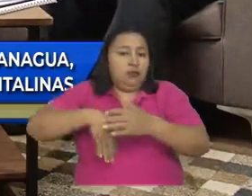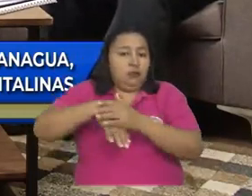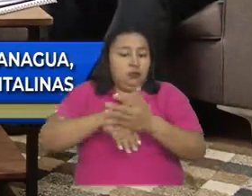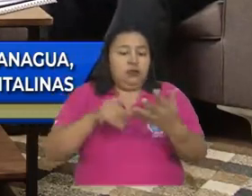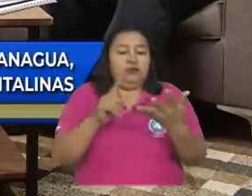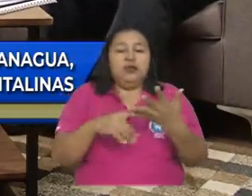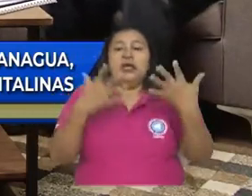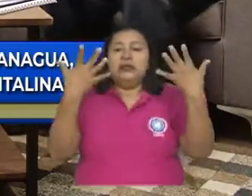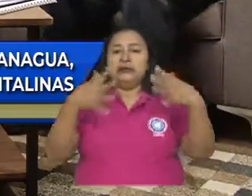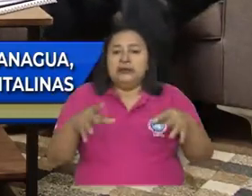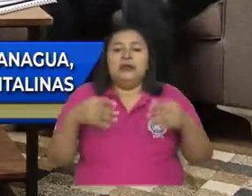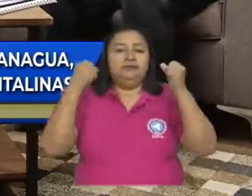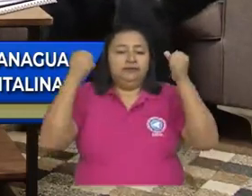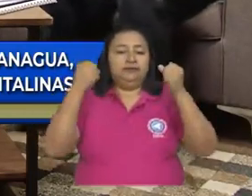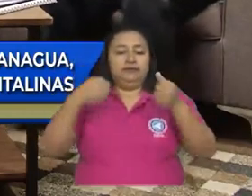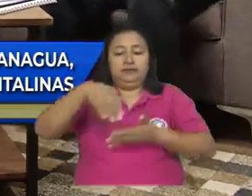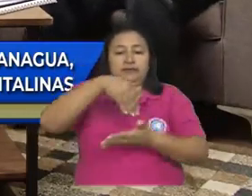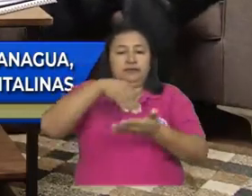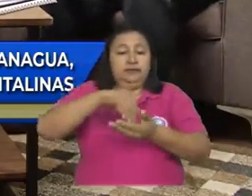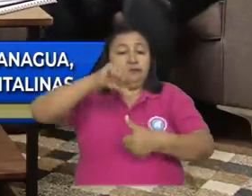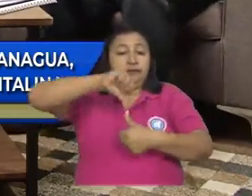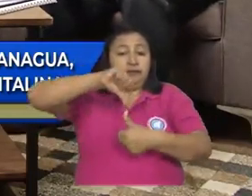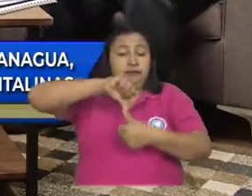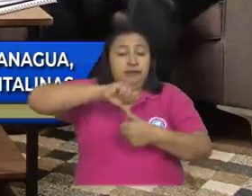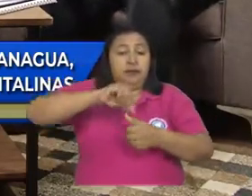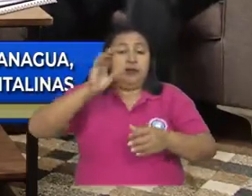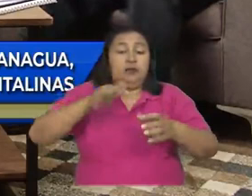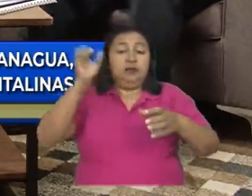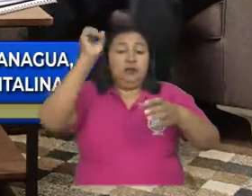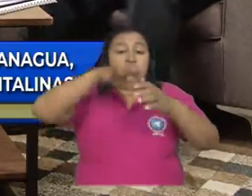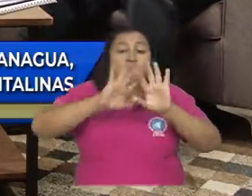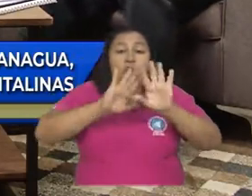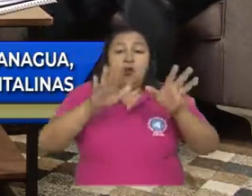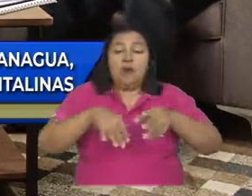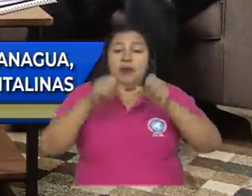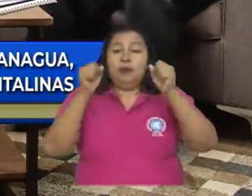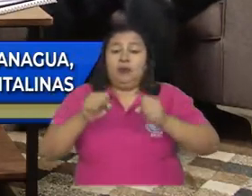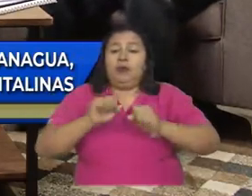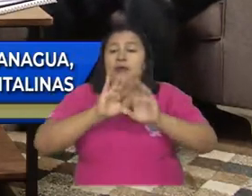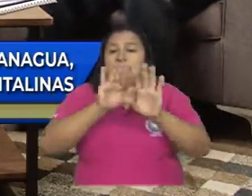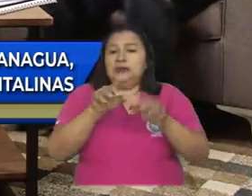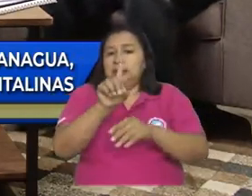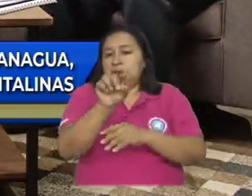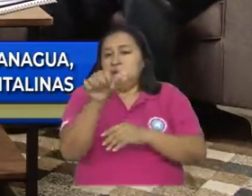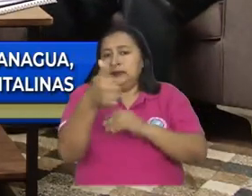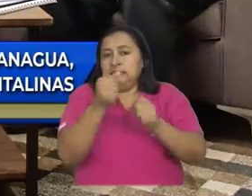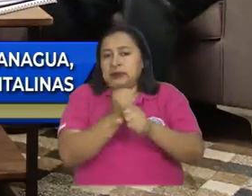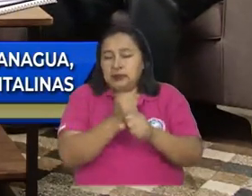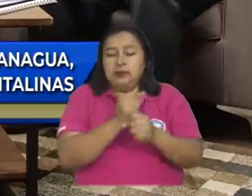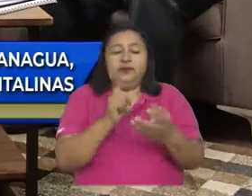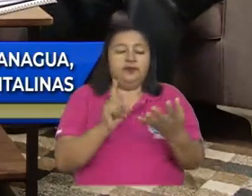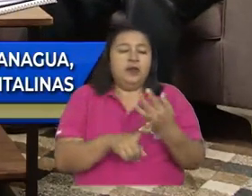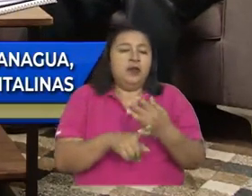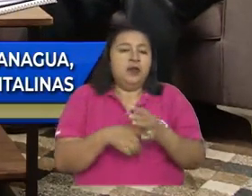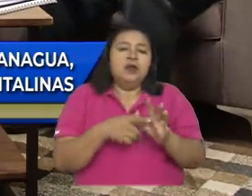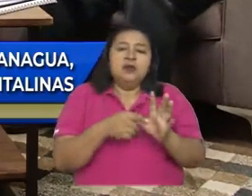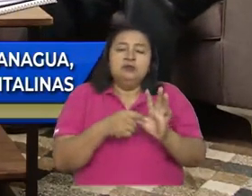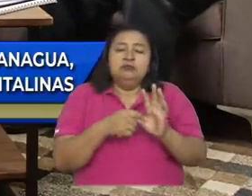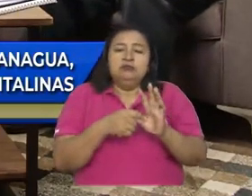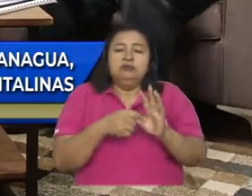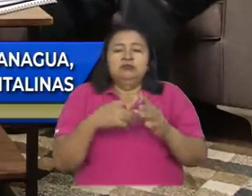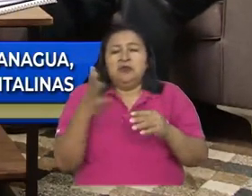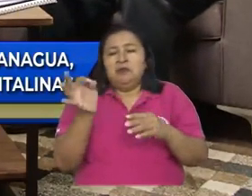la sede del Centroamericano de Baloncesto para muchachos y muchachas de 16 años también.